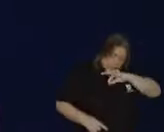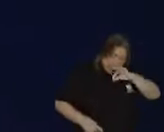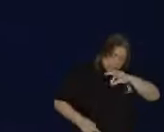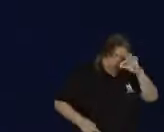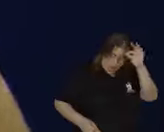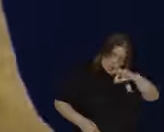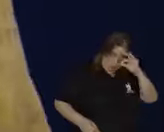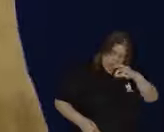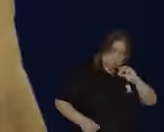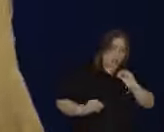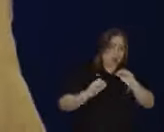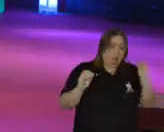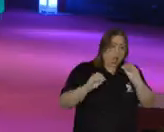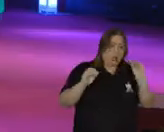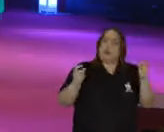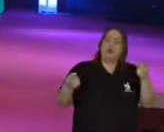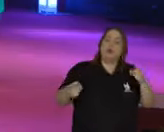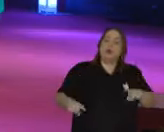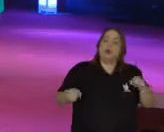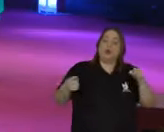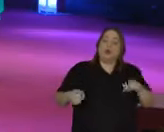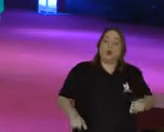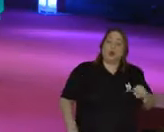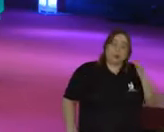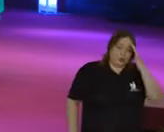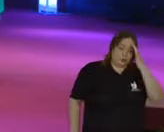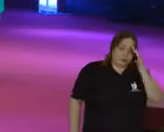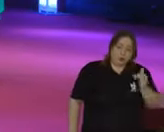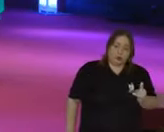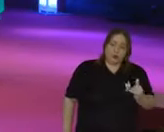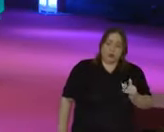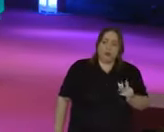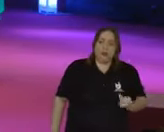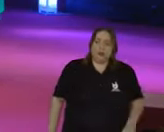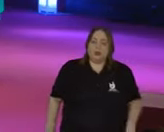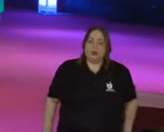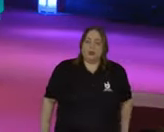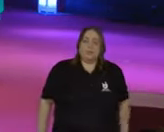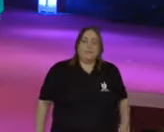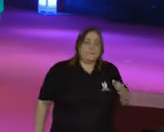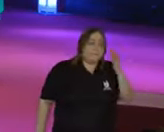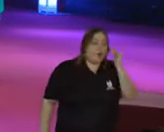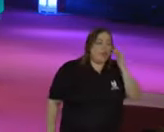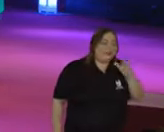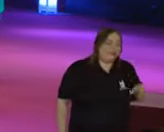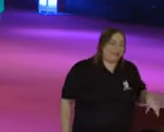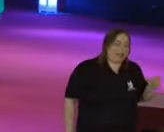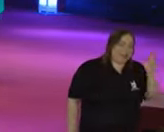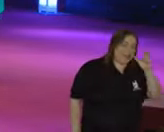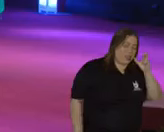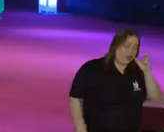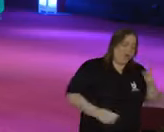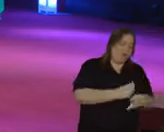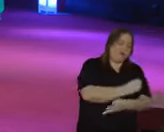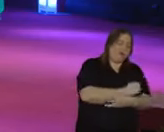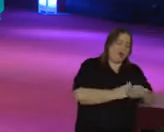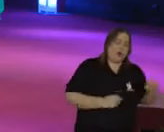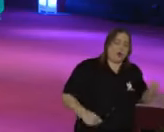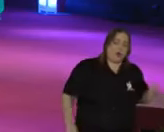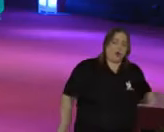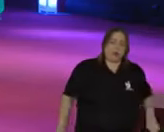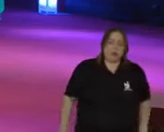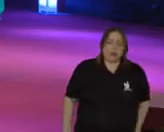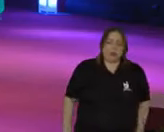pero no pasó nada con la gente? ¿Sabes por qué? Apareció el arrebatador y se limpió,